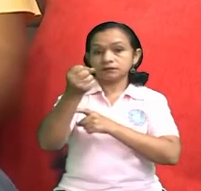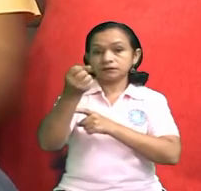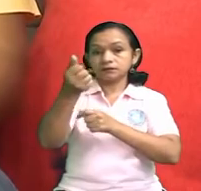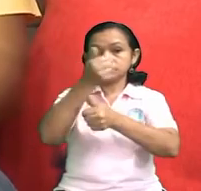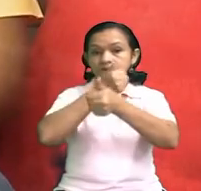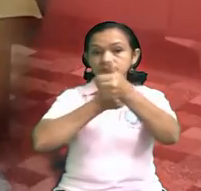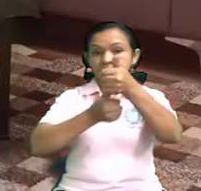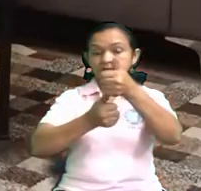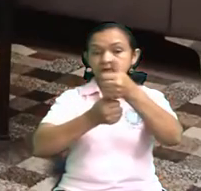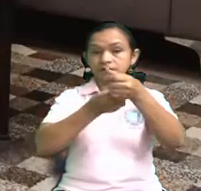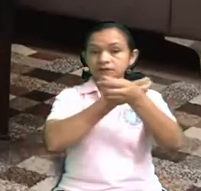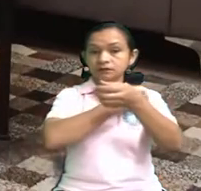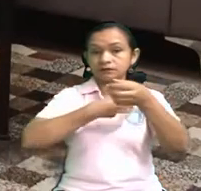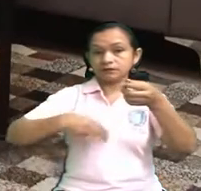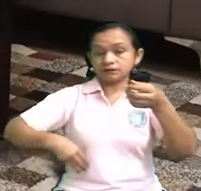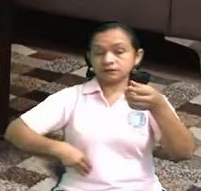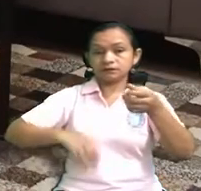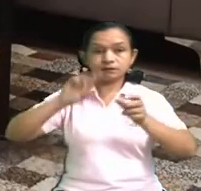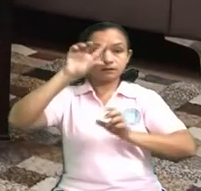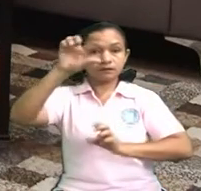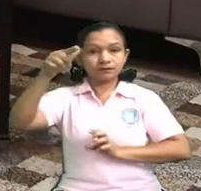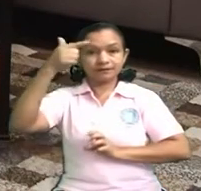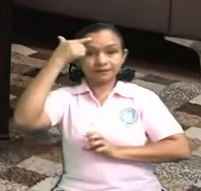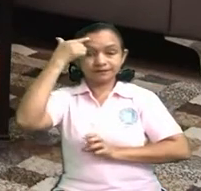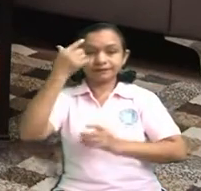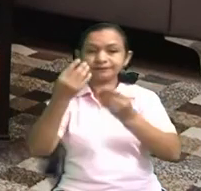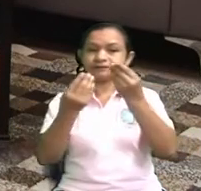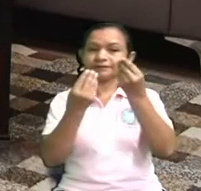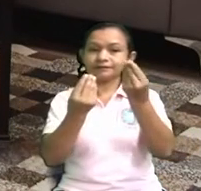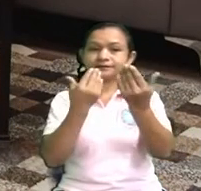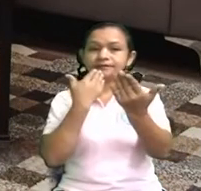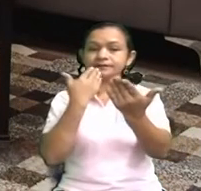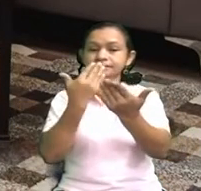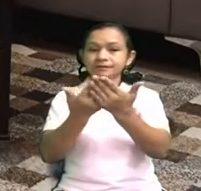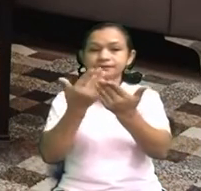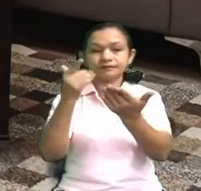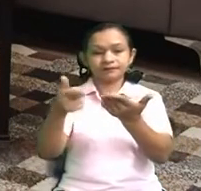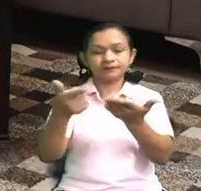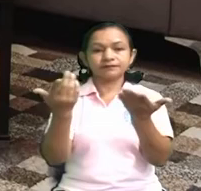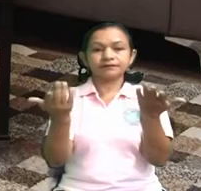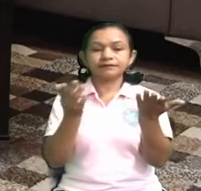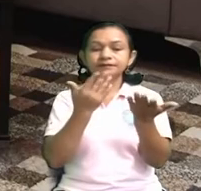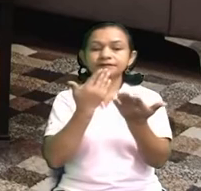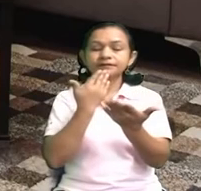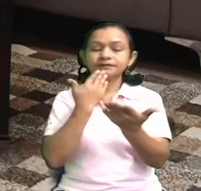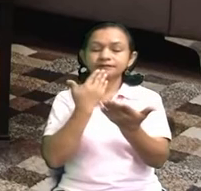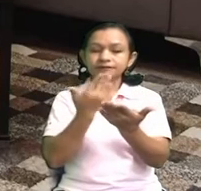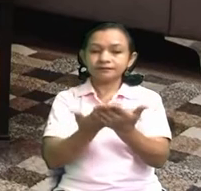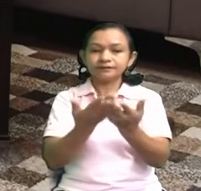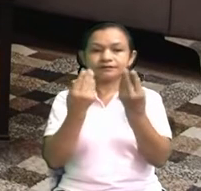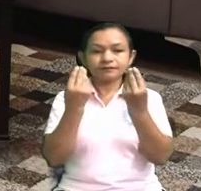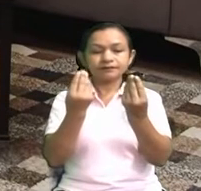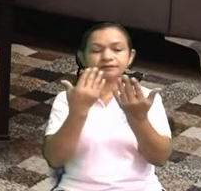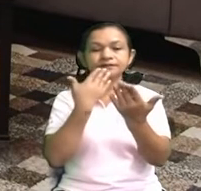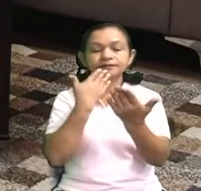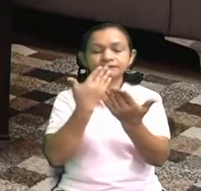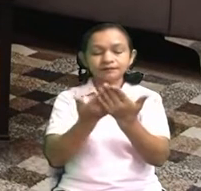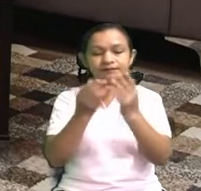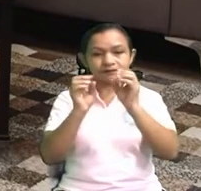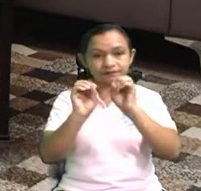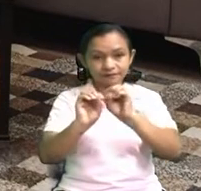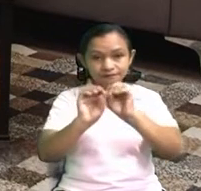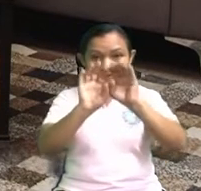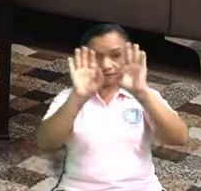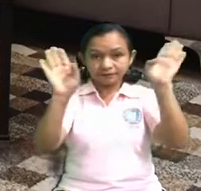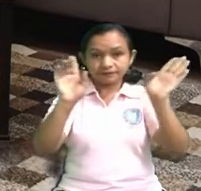viceministro de Gobernación. Compañero, bienvenido. Muchísimas gracias por su espacio y por conversar con nuestra audiencia. Gracias, buenos días a toda la